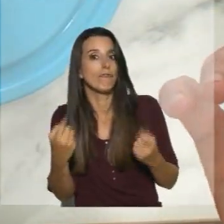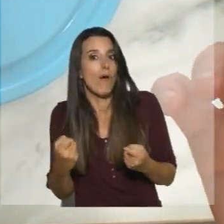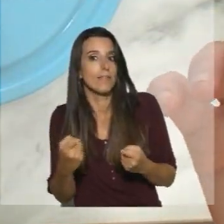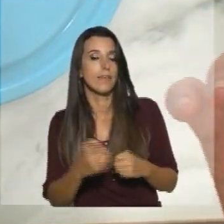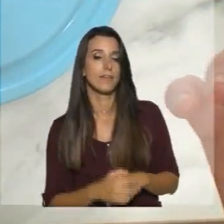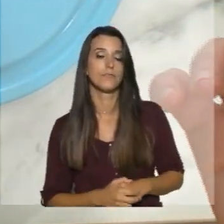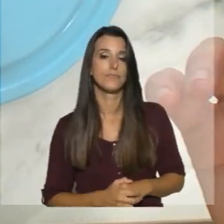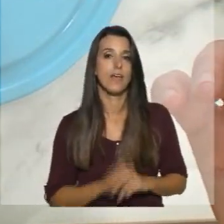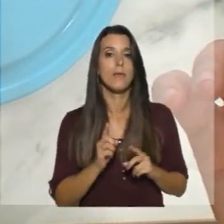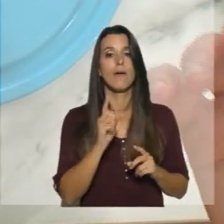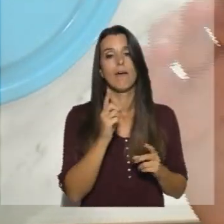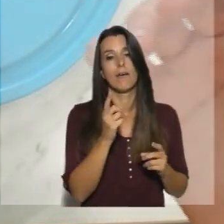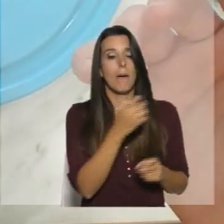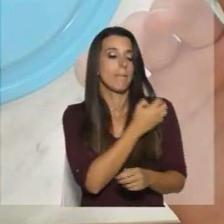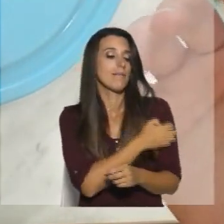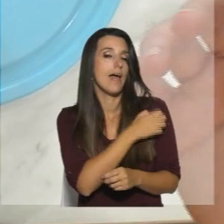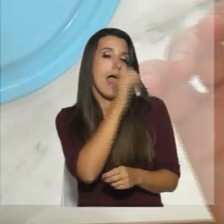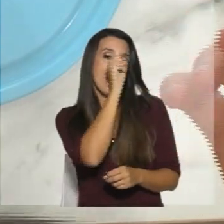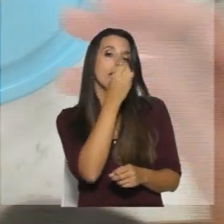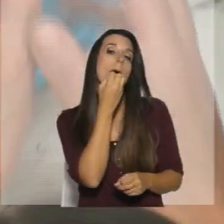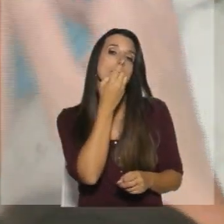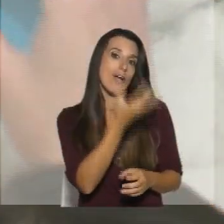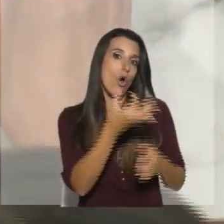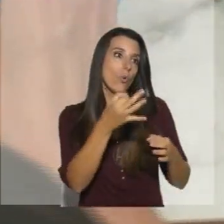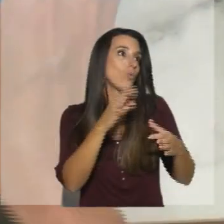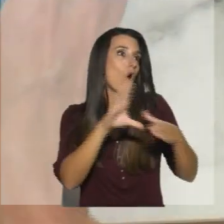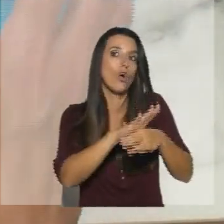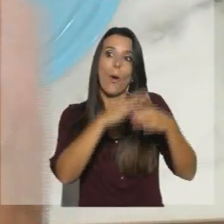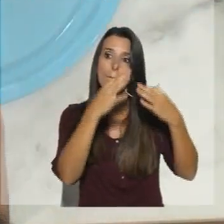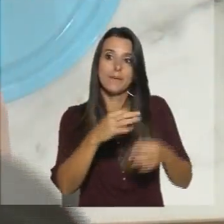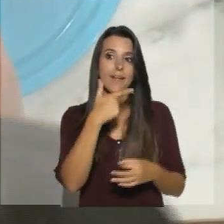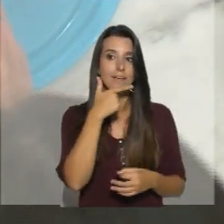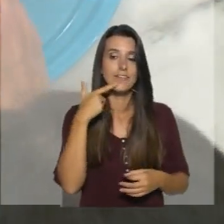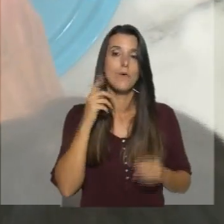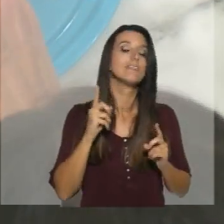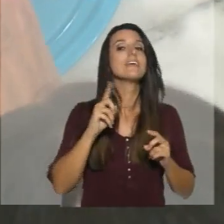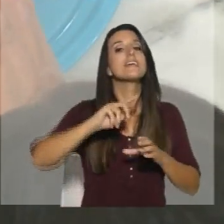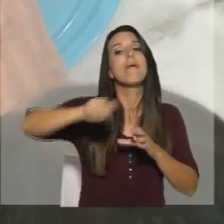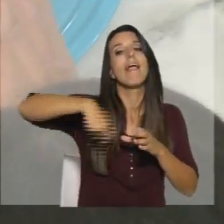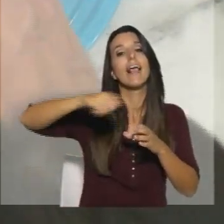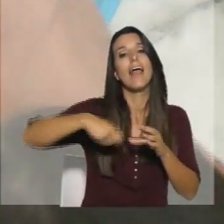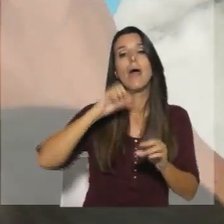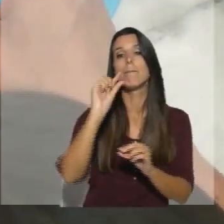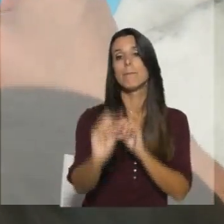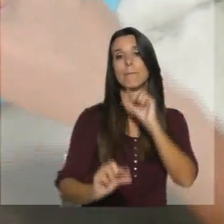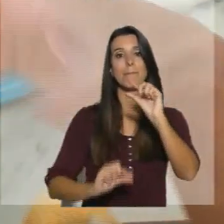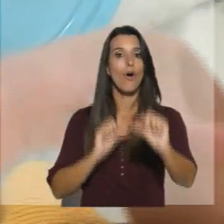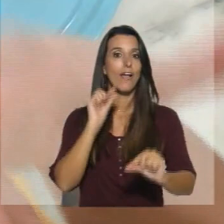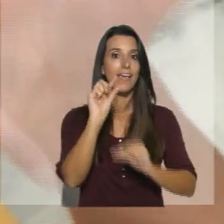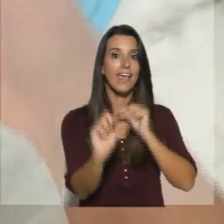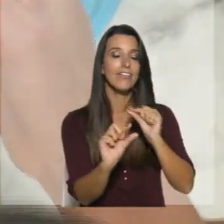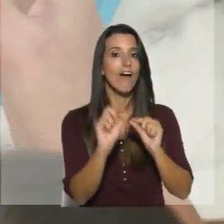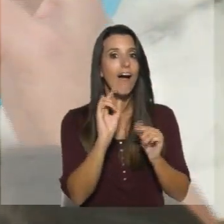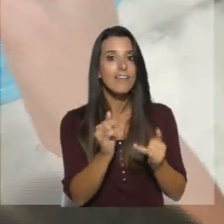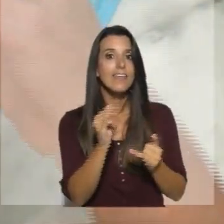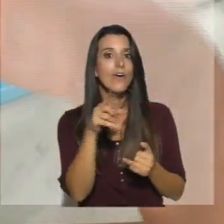de manzana y naranja, está bueno que lo de combina, arriba combina, claro. ¿Ves? Y lo vas a ir mezclando de a poquito. Sí que es cierto que vas a decir, ay,